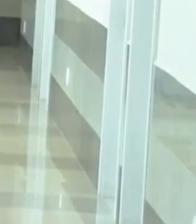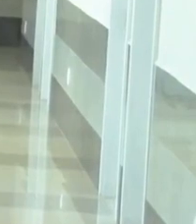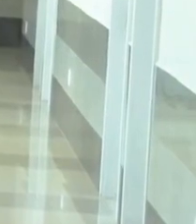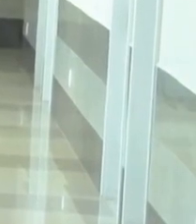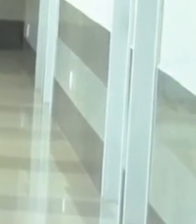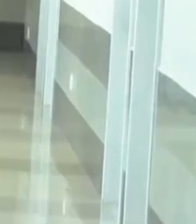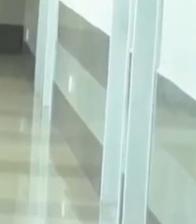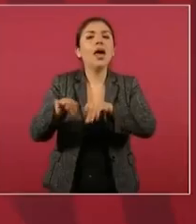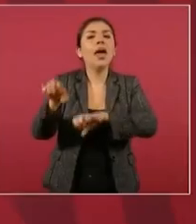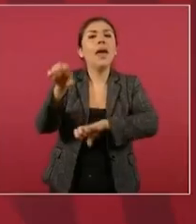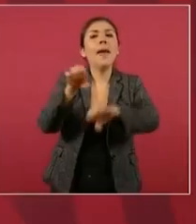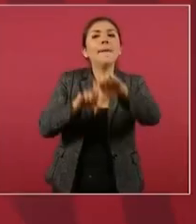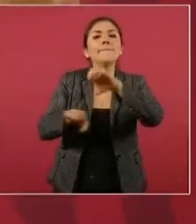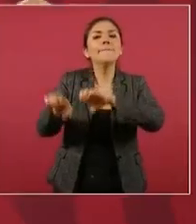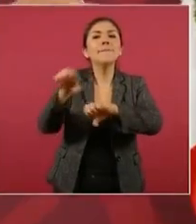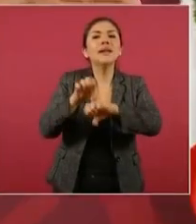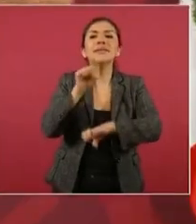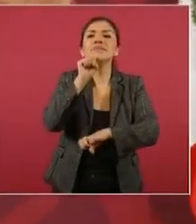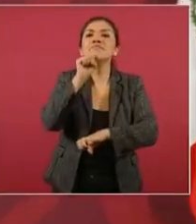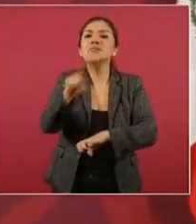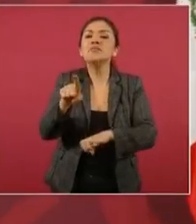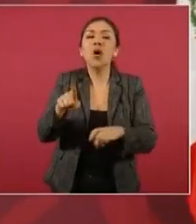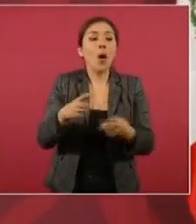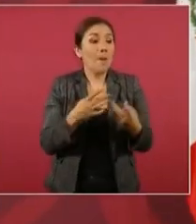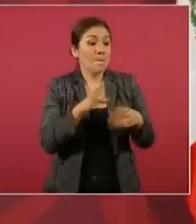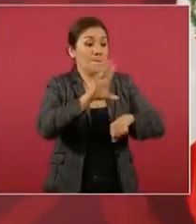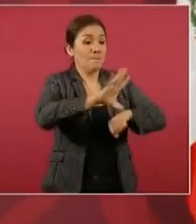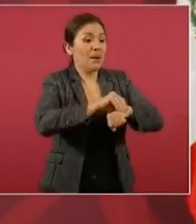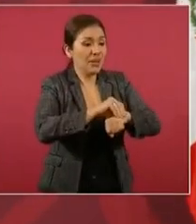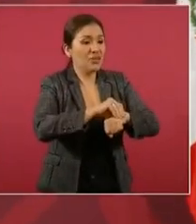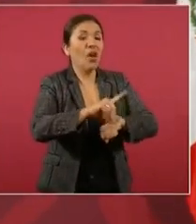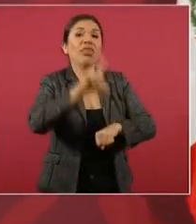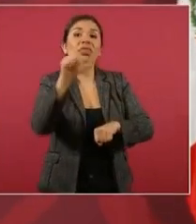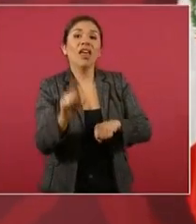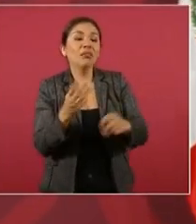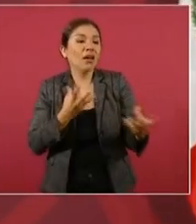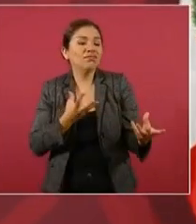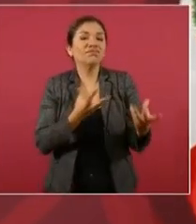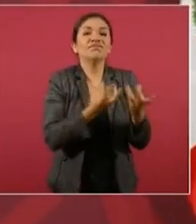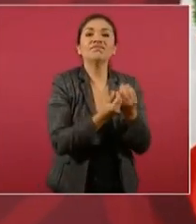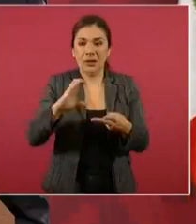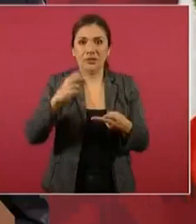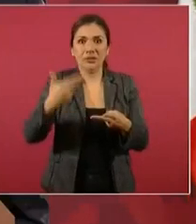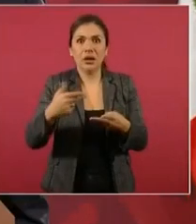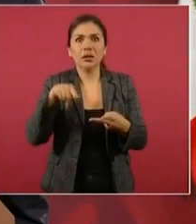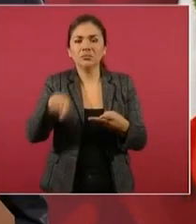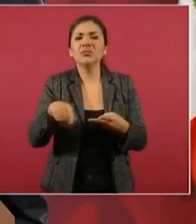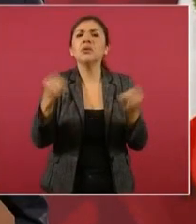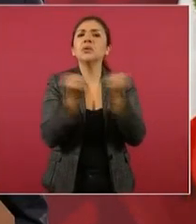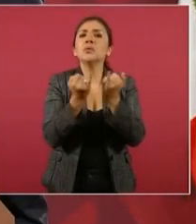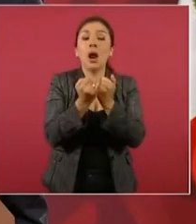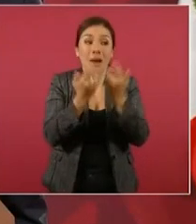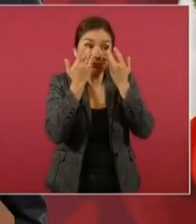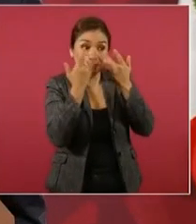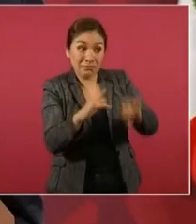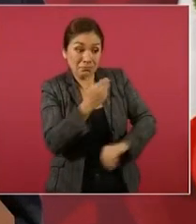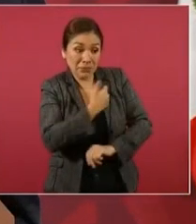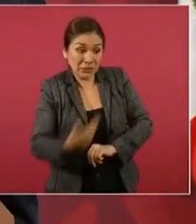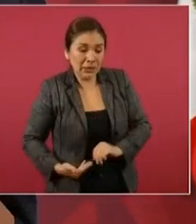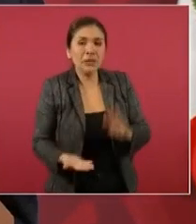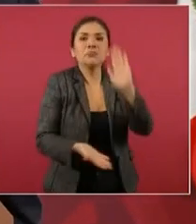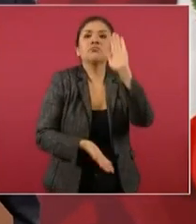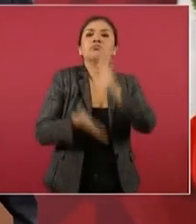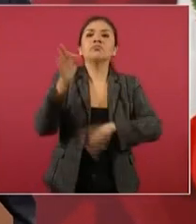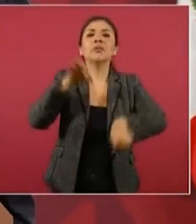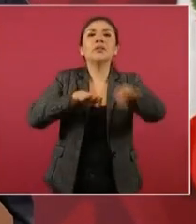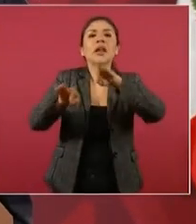es el 50% de su salario de los últimos 5 años de cotización.